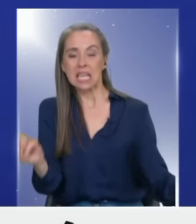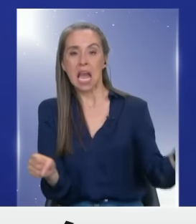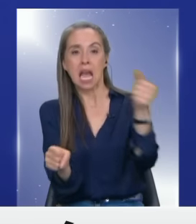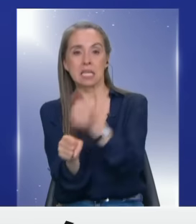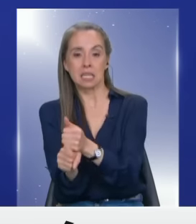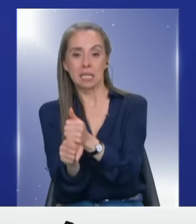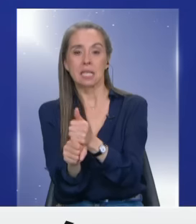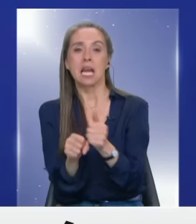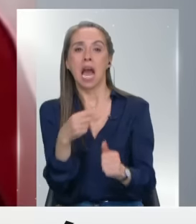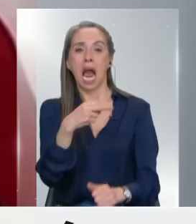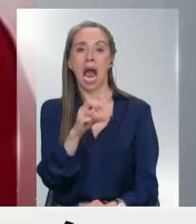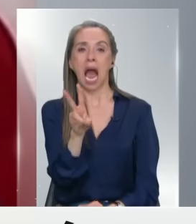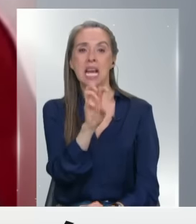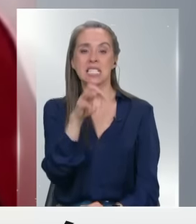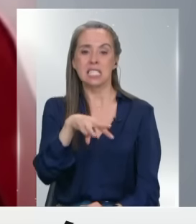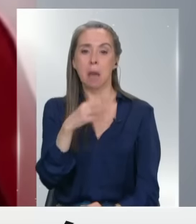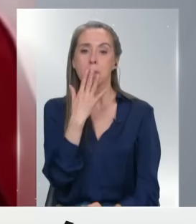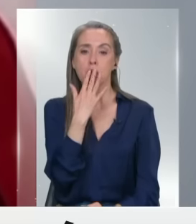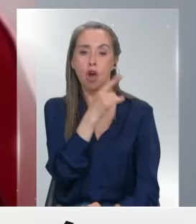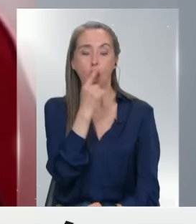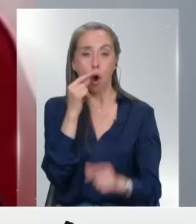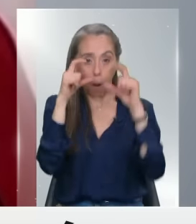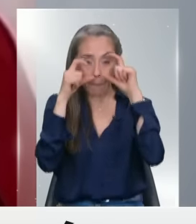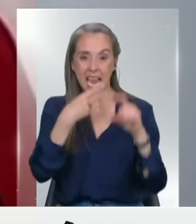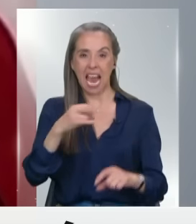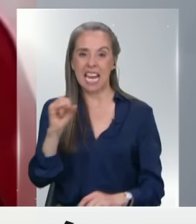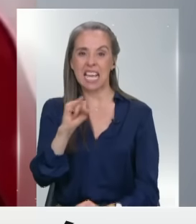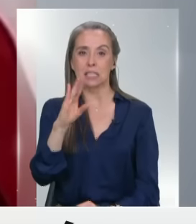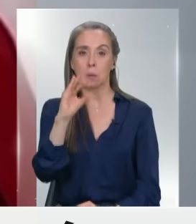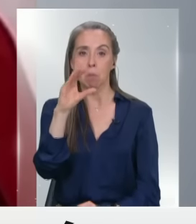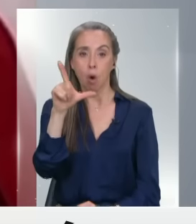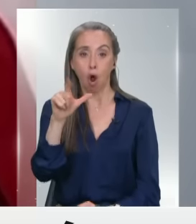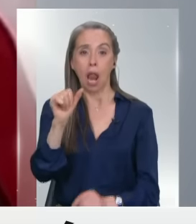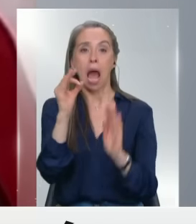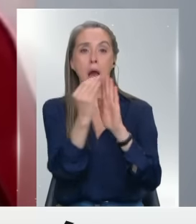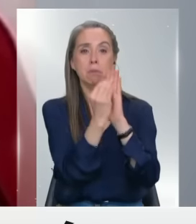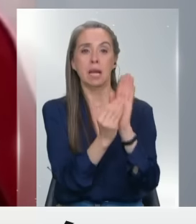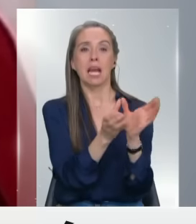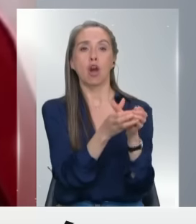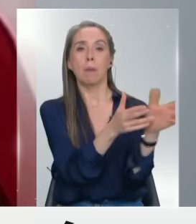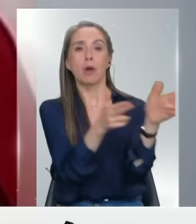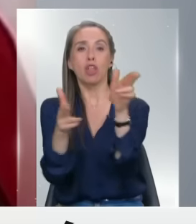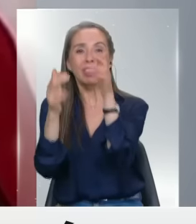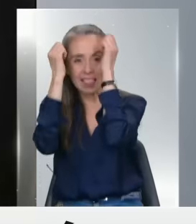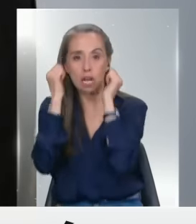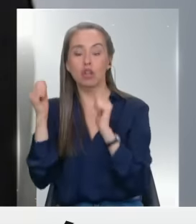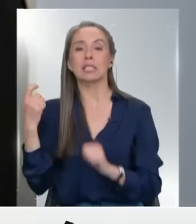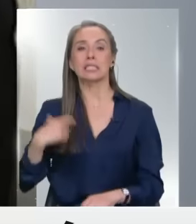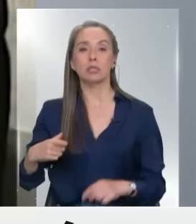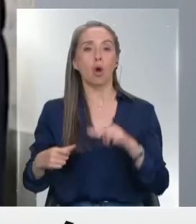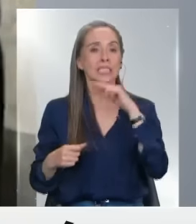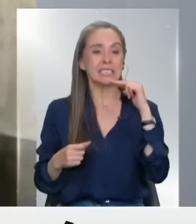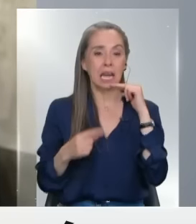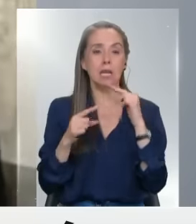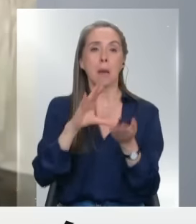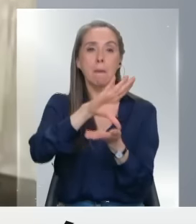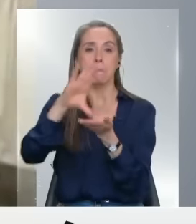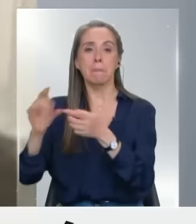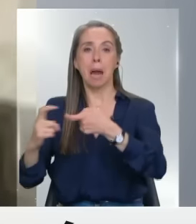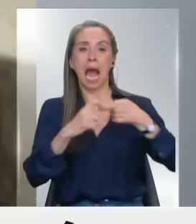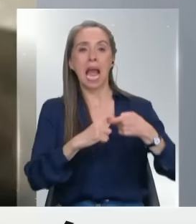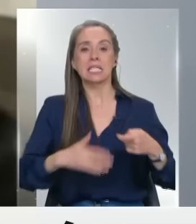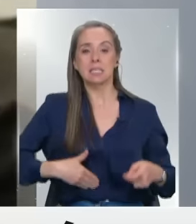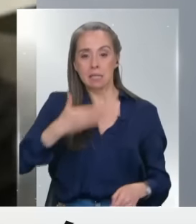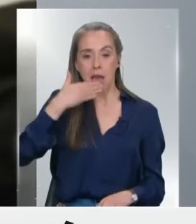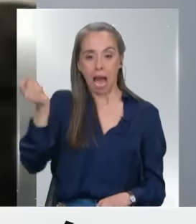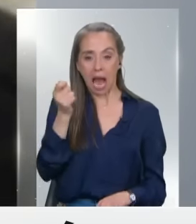Se habla de Hashem Safidine. Hezbollah es considerado como una organización terrorista por Estados Unidos, Israel, los países de la Liga Árabe y